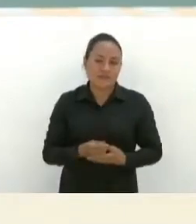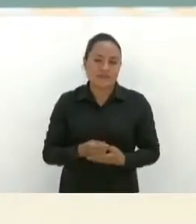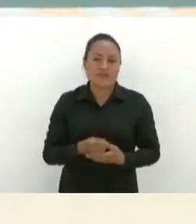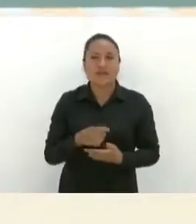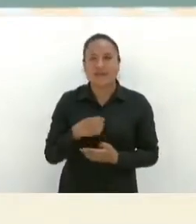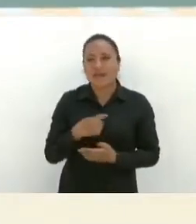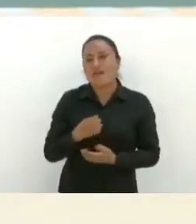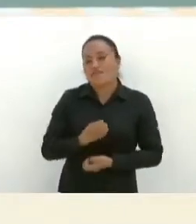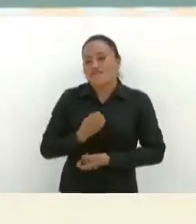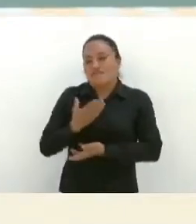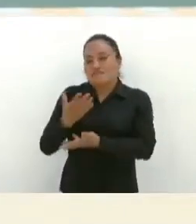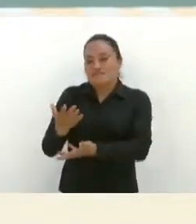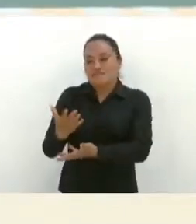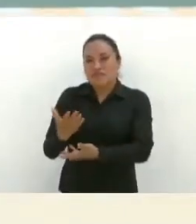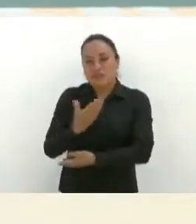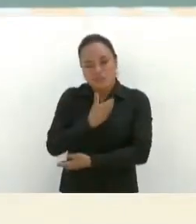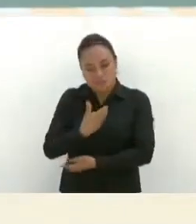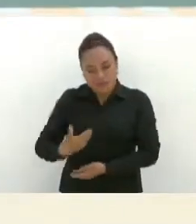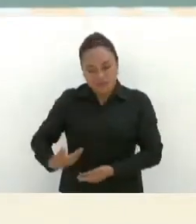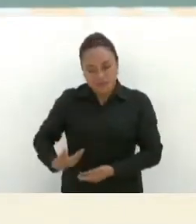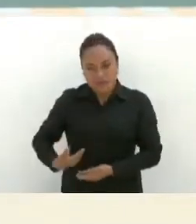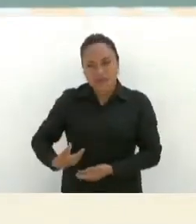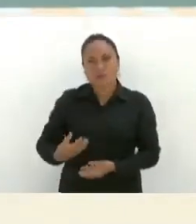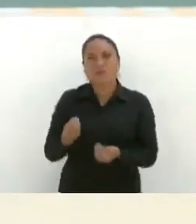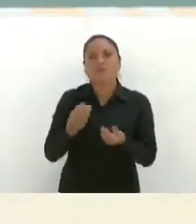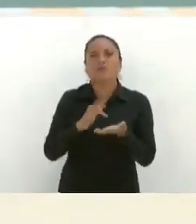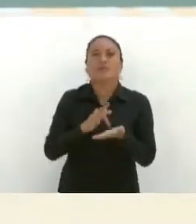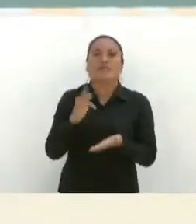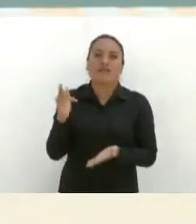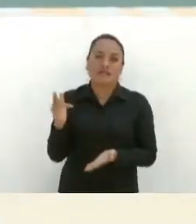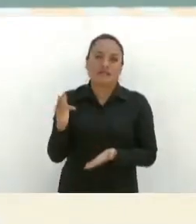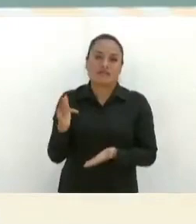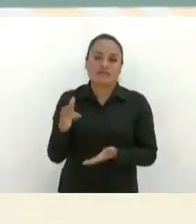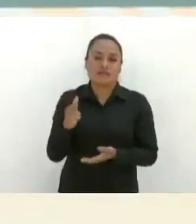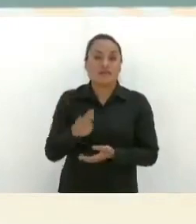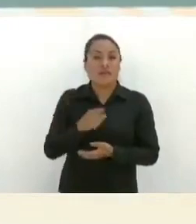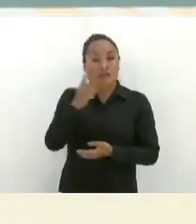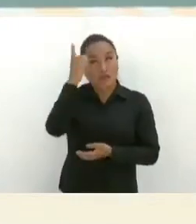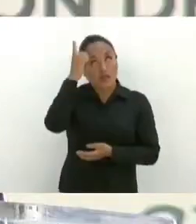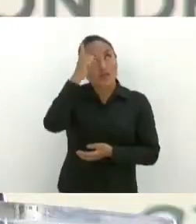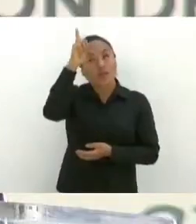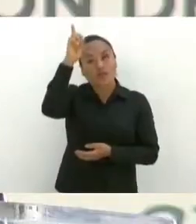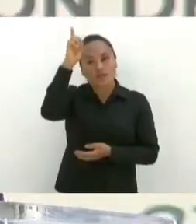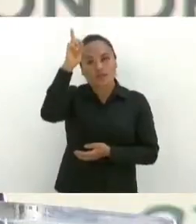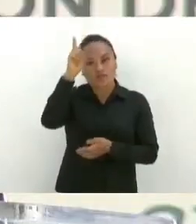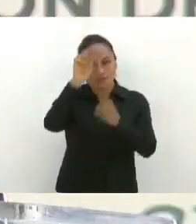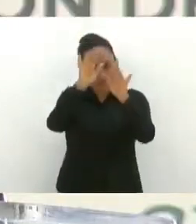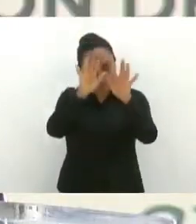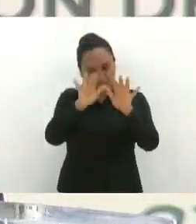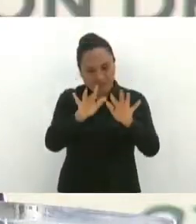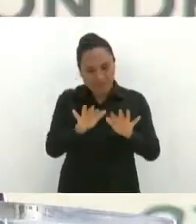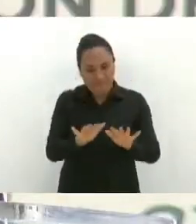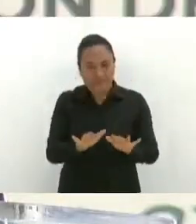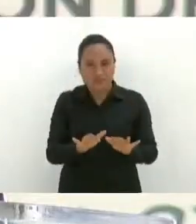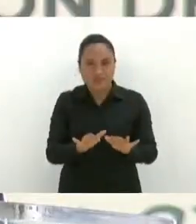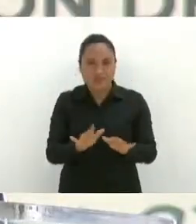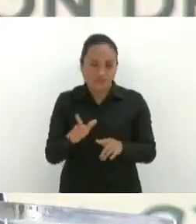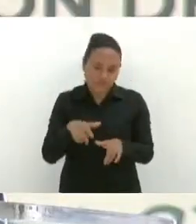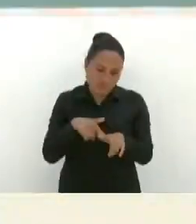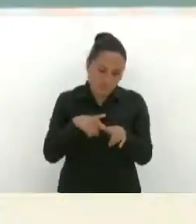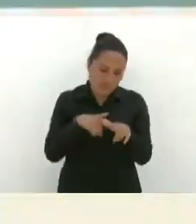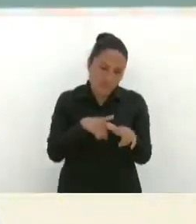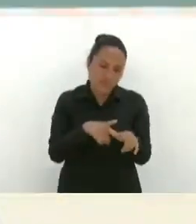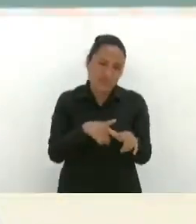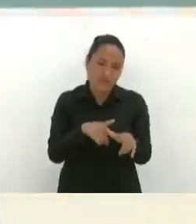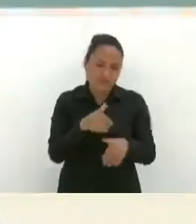decir Señor presidente Muchísimas gracias Que el creador Lo bendiga Y siga Como está